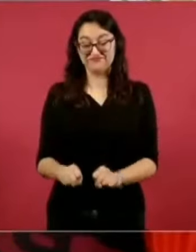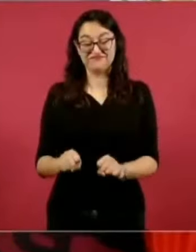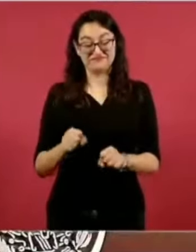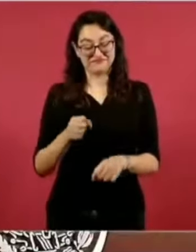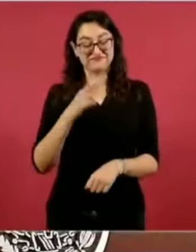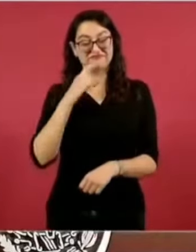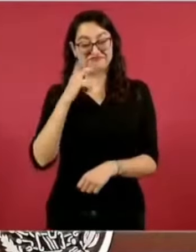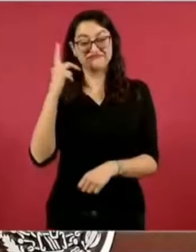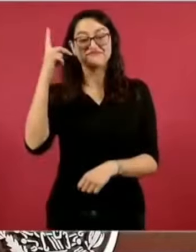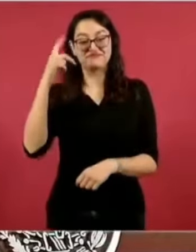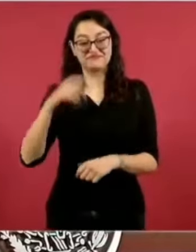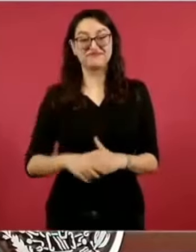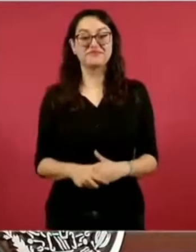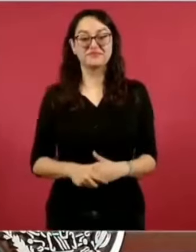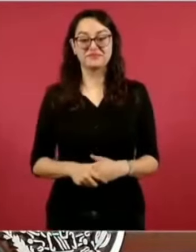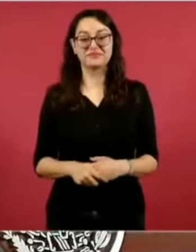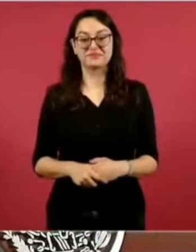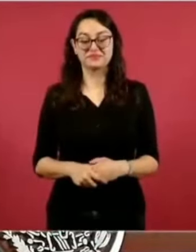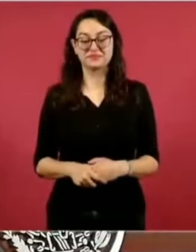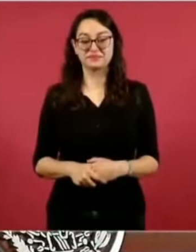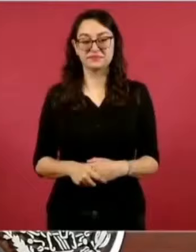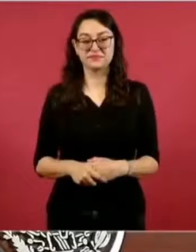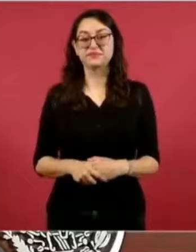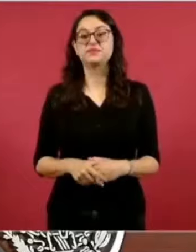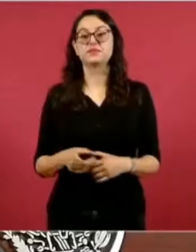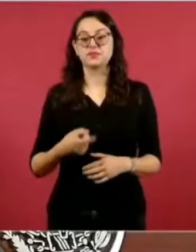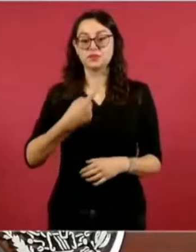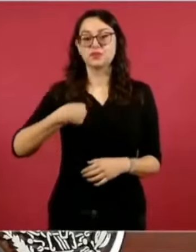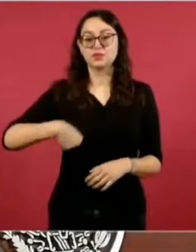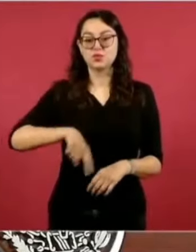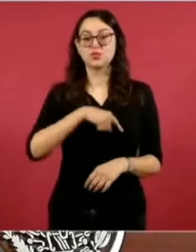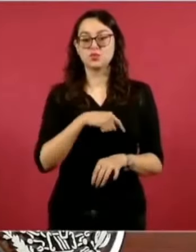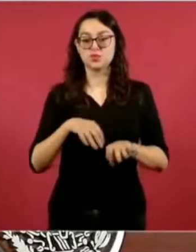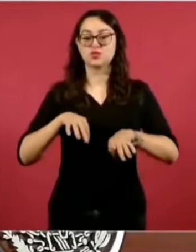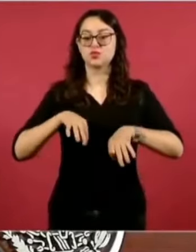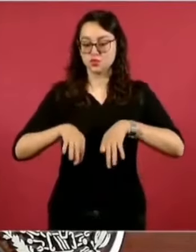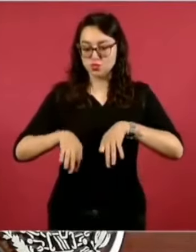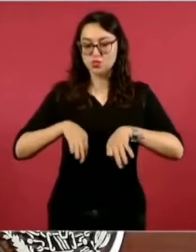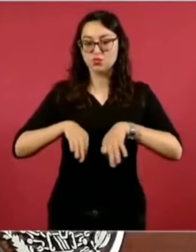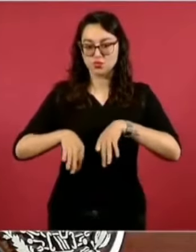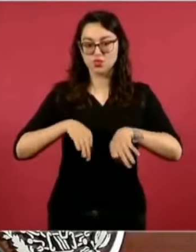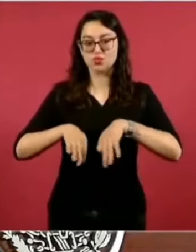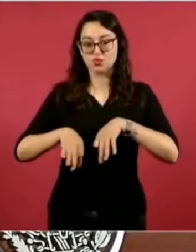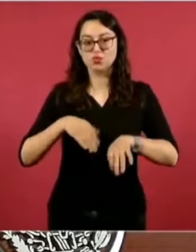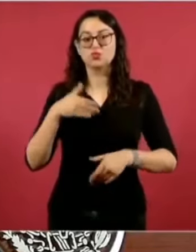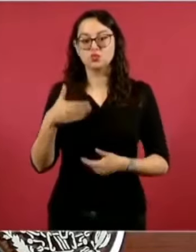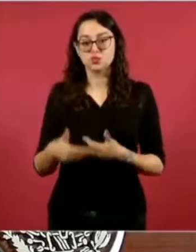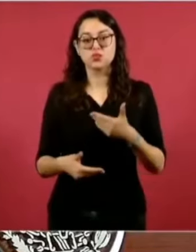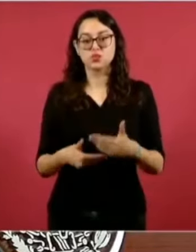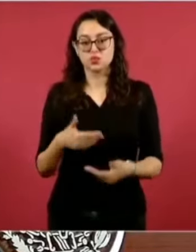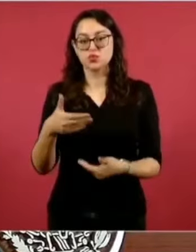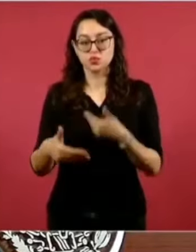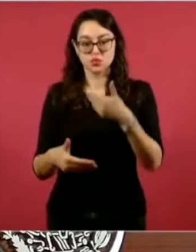trabajando en ese propósito y hoy